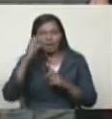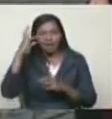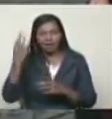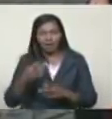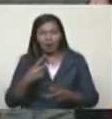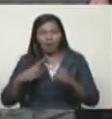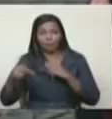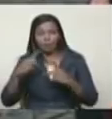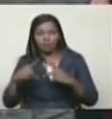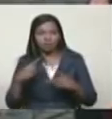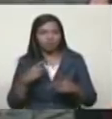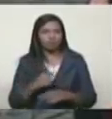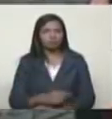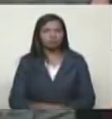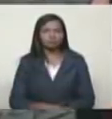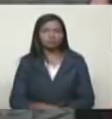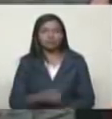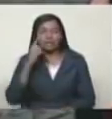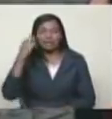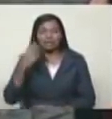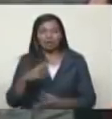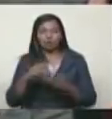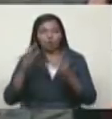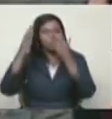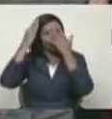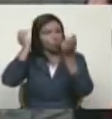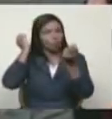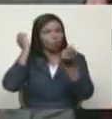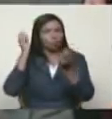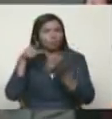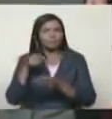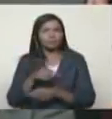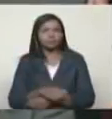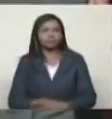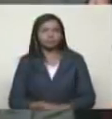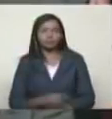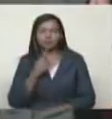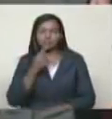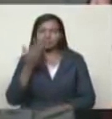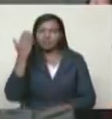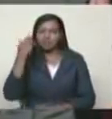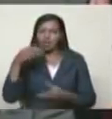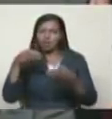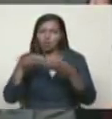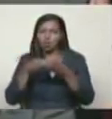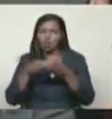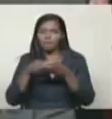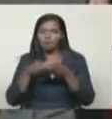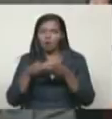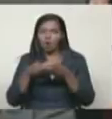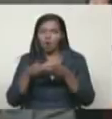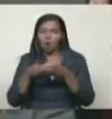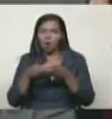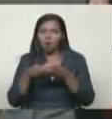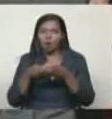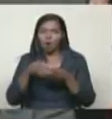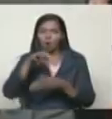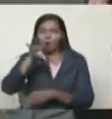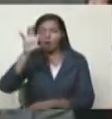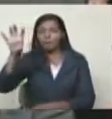política, creo en la diplomacia. Como se lo decía ayer a un grupo de países de Europa que se reunieron